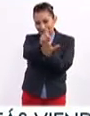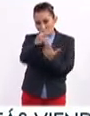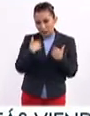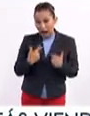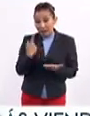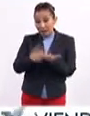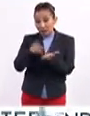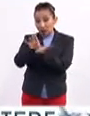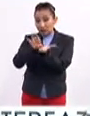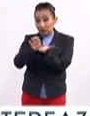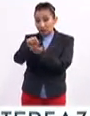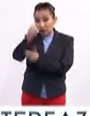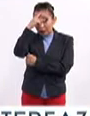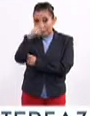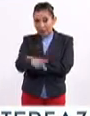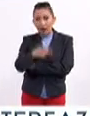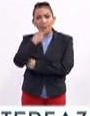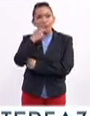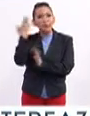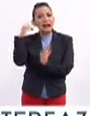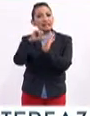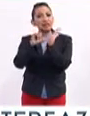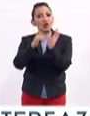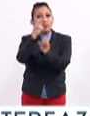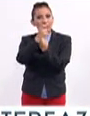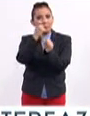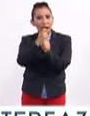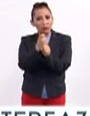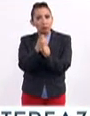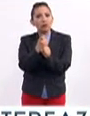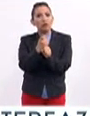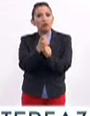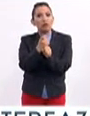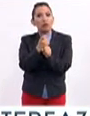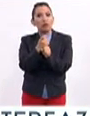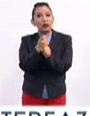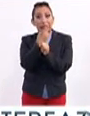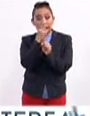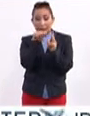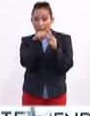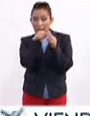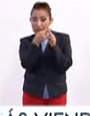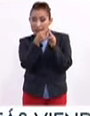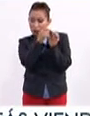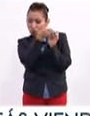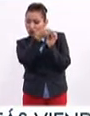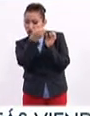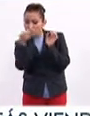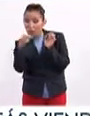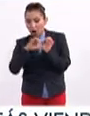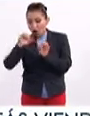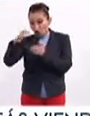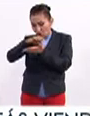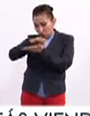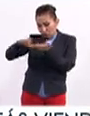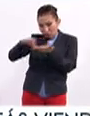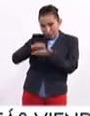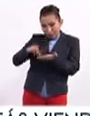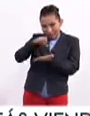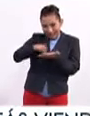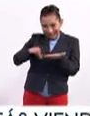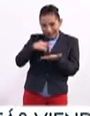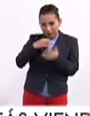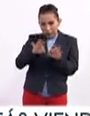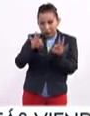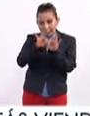humanos en la Constitución mexicana. Nos hablabas del artículo primero, que así inicia el primer párrafo, pero hay otros párrafos también importantes de